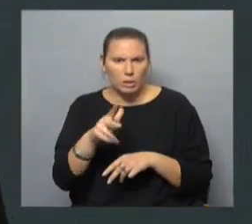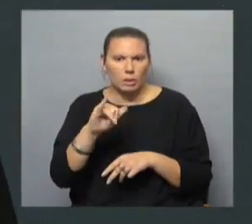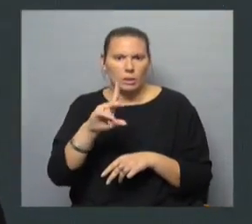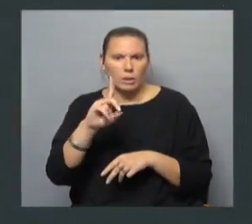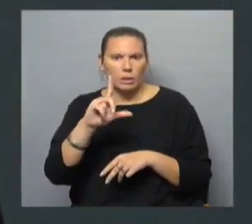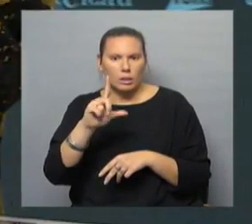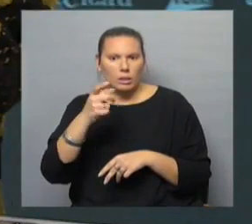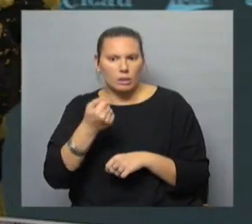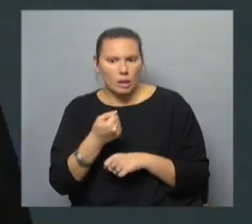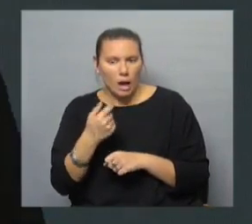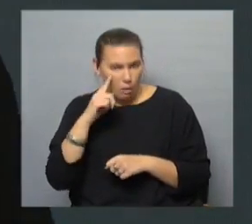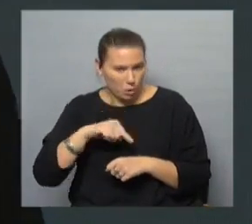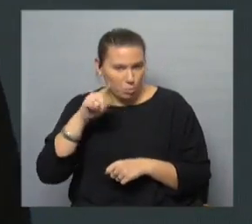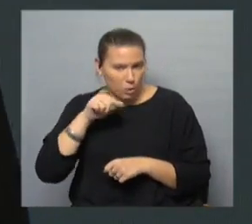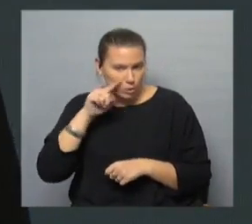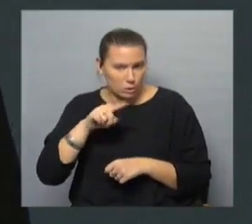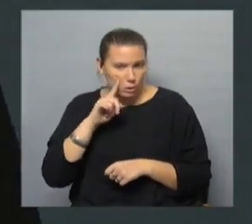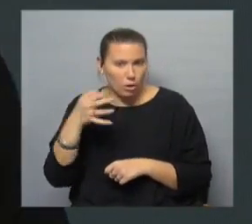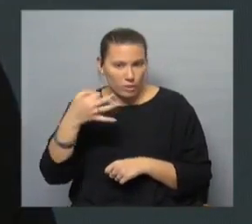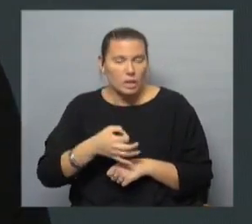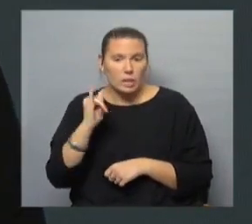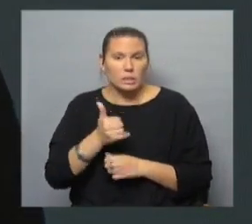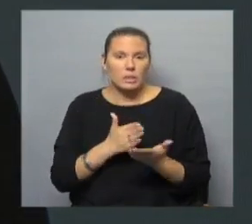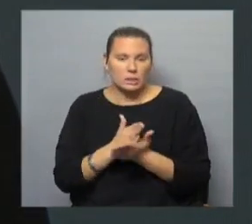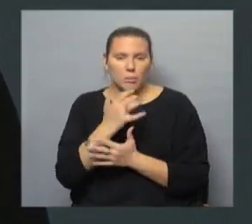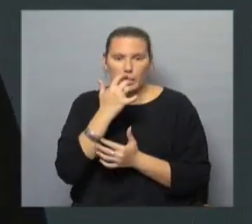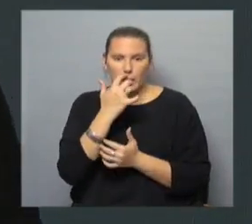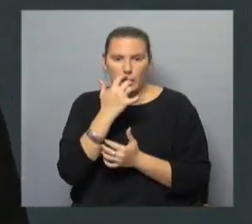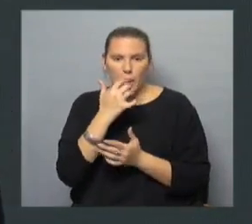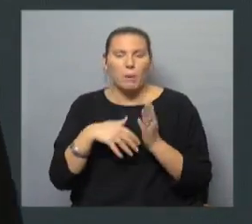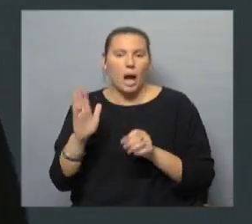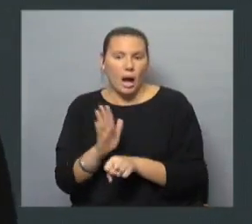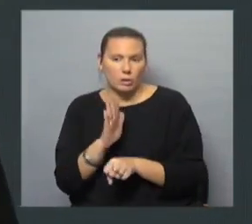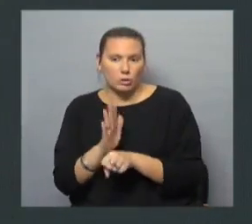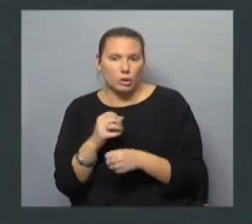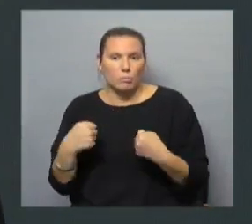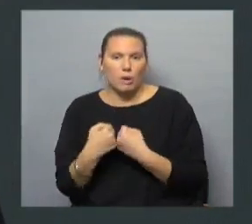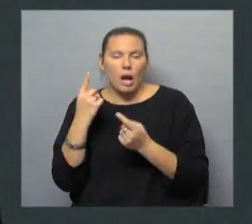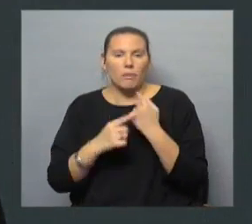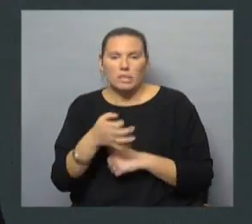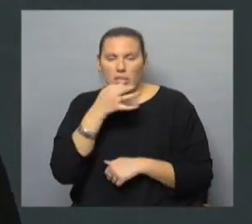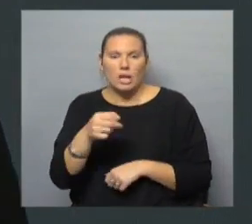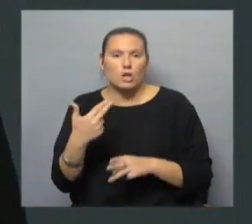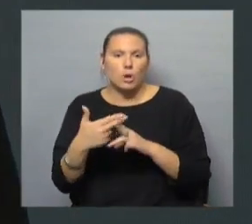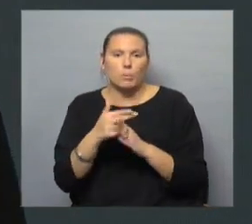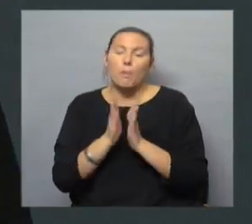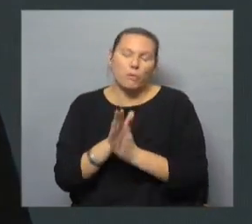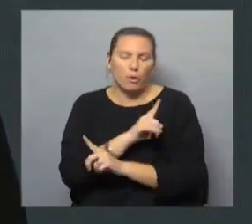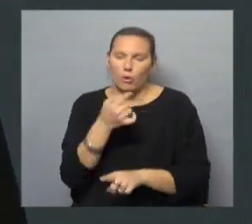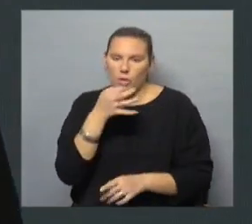de Hilda. Eso es adrede, ¿no? A propósito, todo el tiempo, sí. Sí, más, a los actores cuando improvisaban, si a veces le salía Hilda, le decía, por favor, no digan